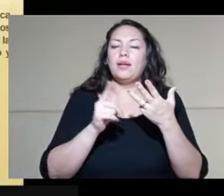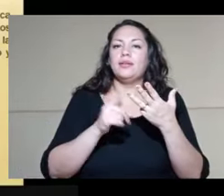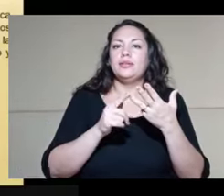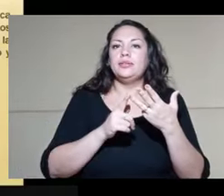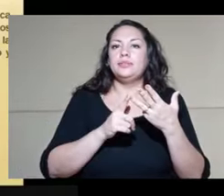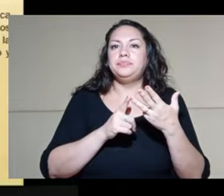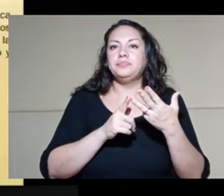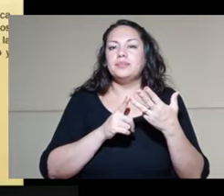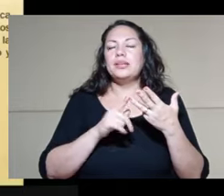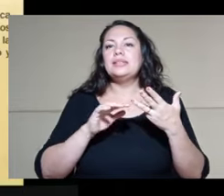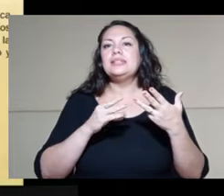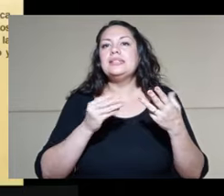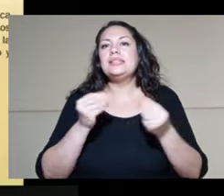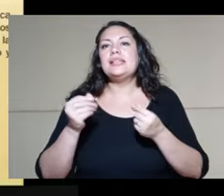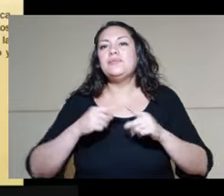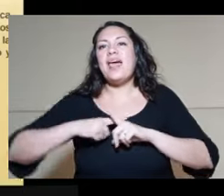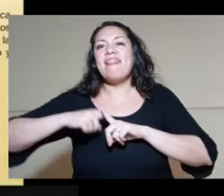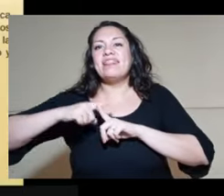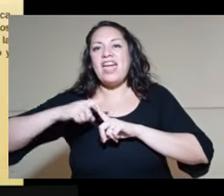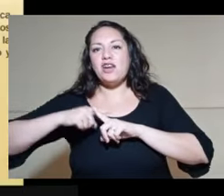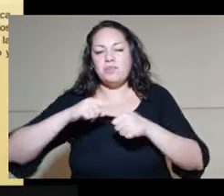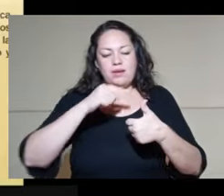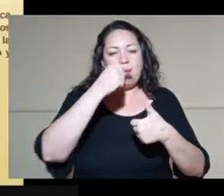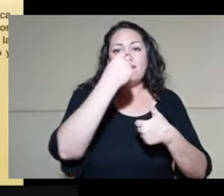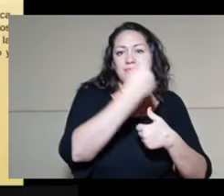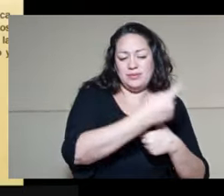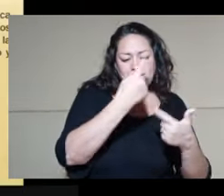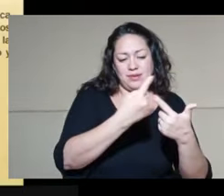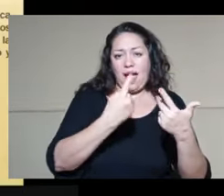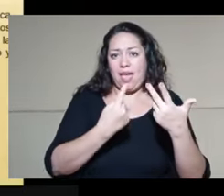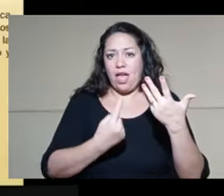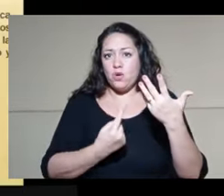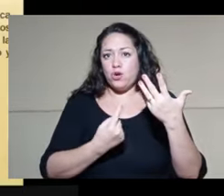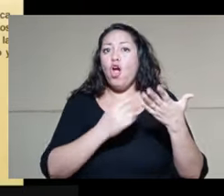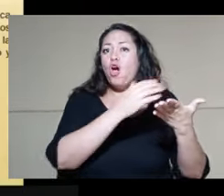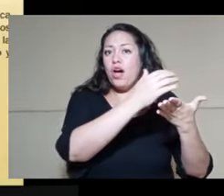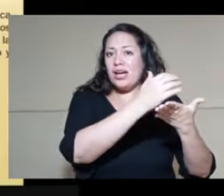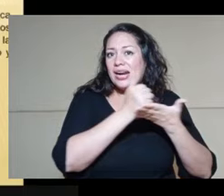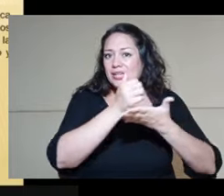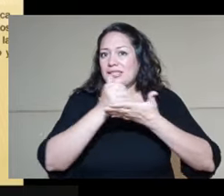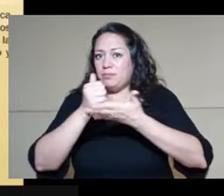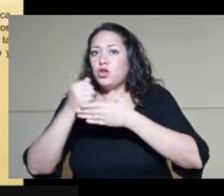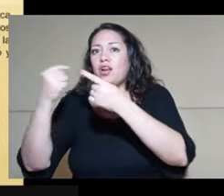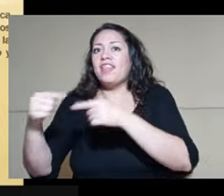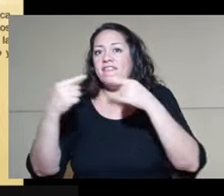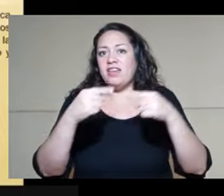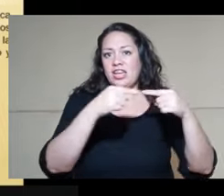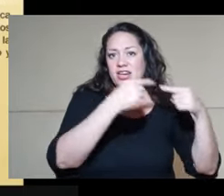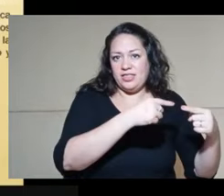vibratoria, ¿eh? Y también vimos las de la sensibilidad térmica, ¿no? Entonces cada uno tiene sus receptores.